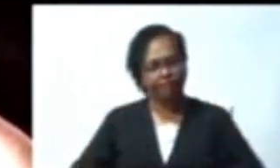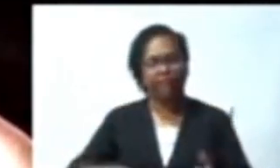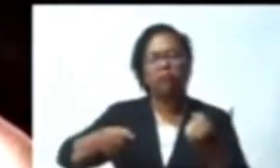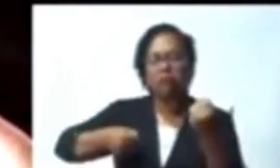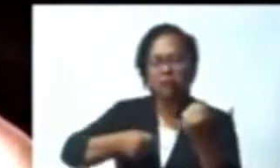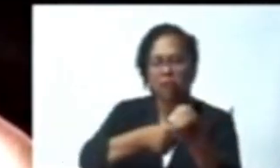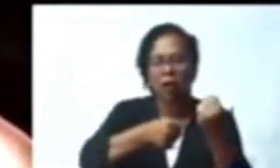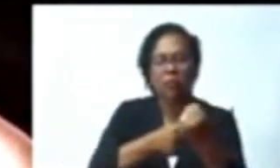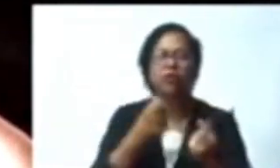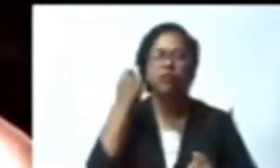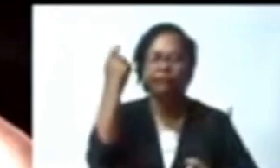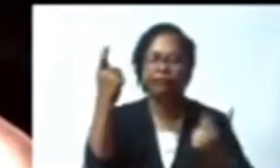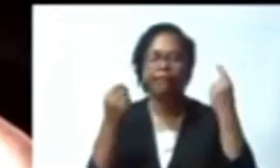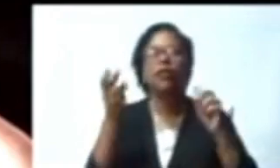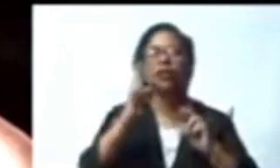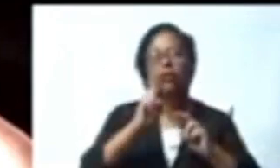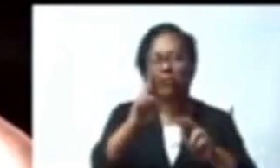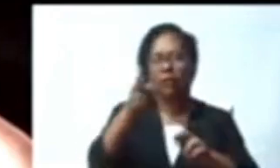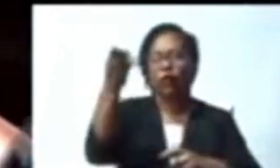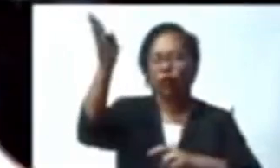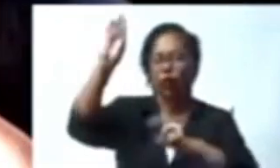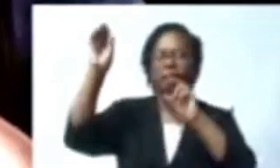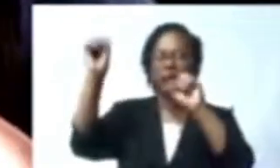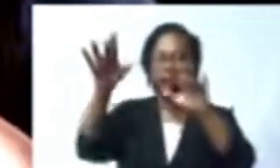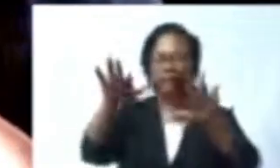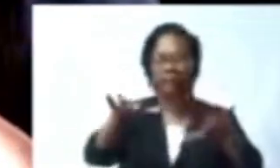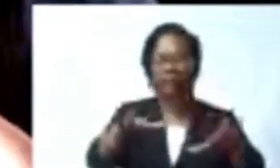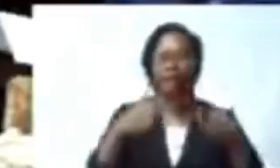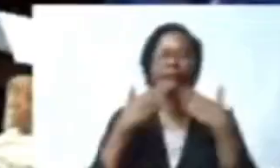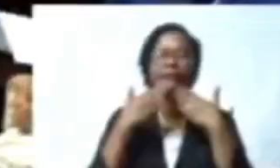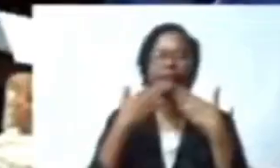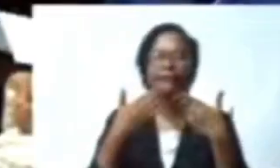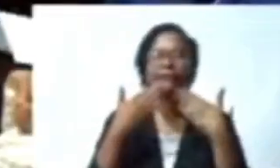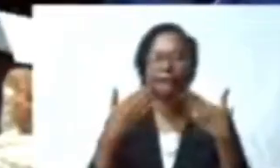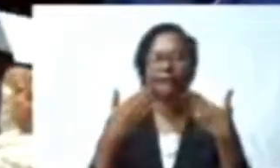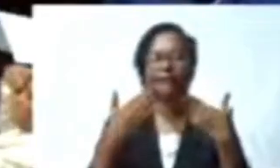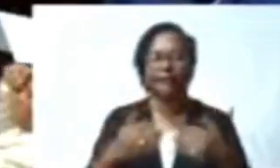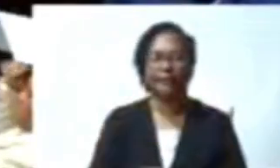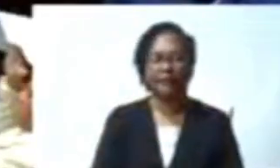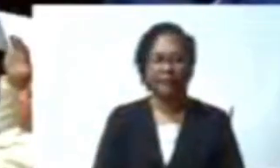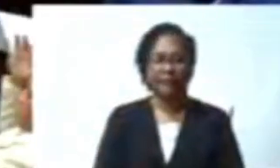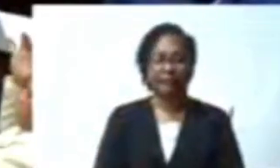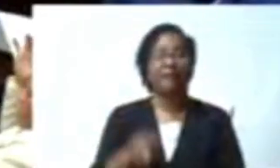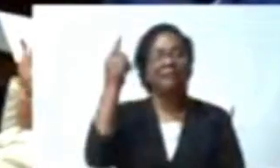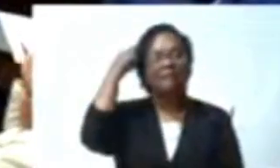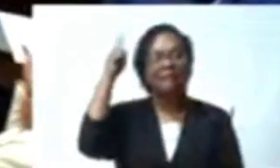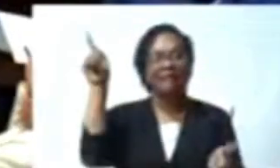respaldo y mi respeto para todos. Que Dios me lo bendiga. Muchísimas gracias. Amén.